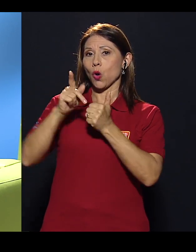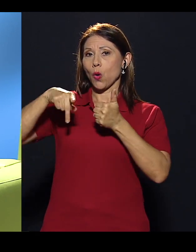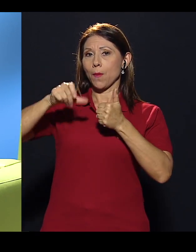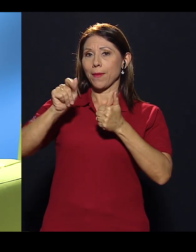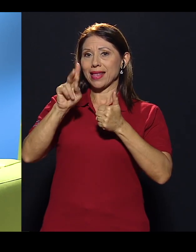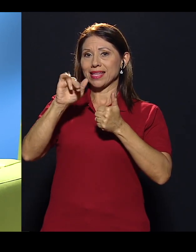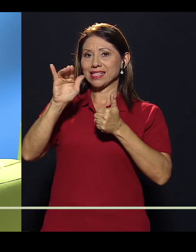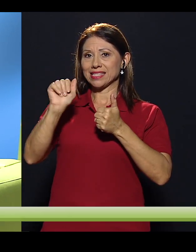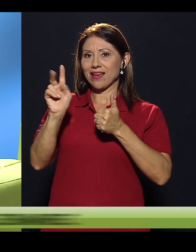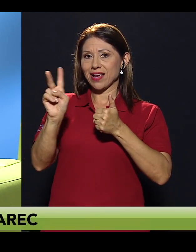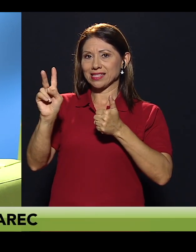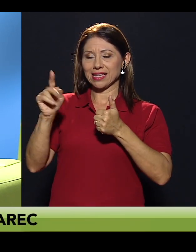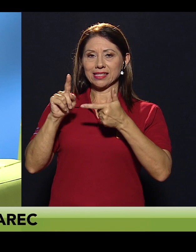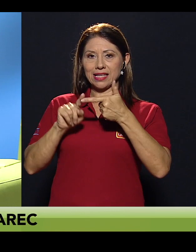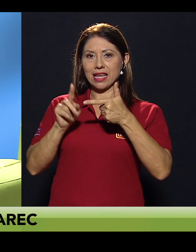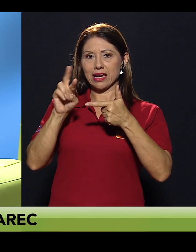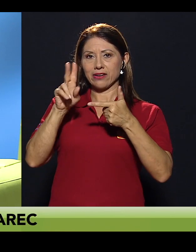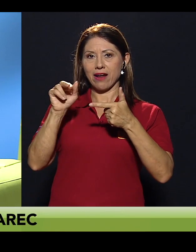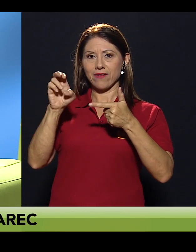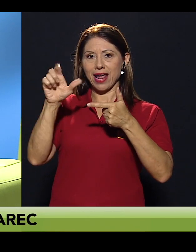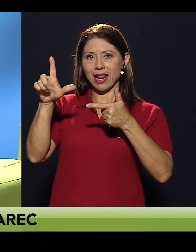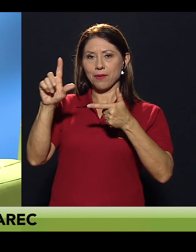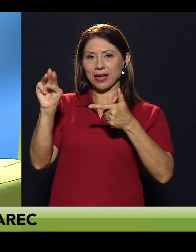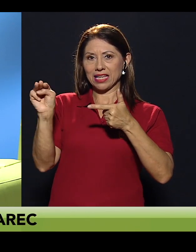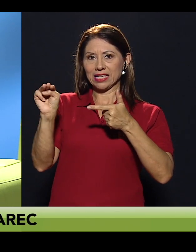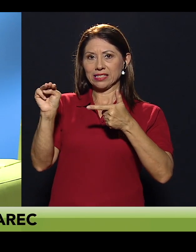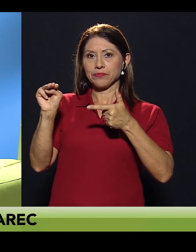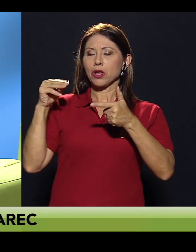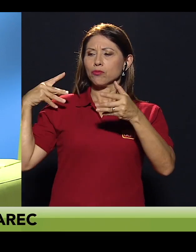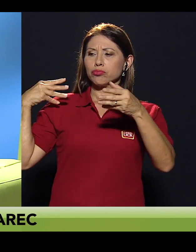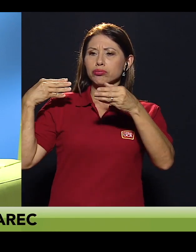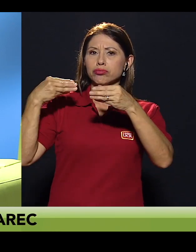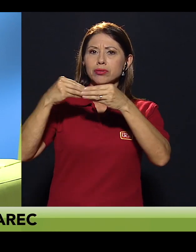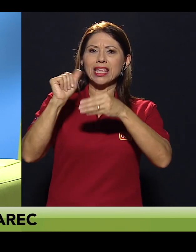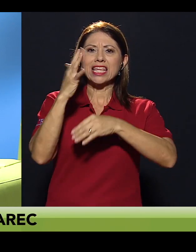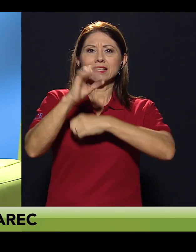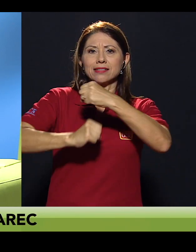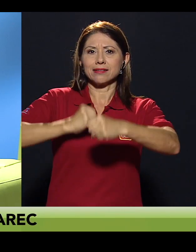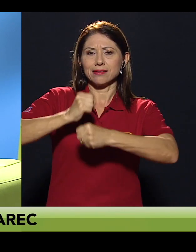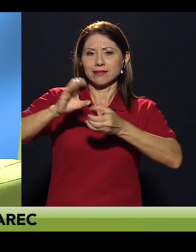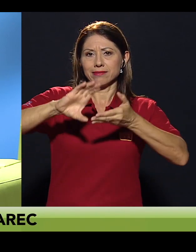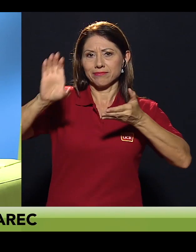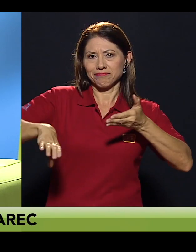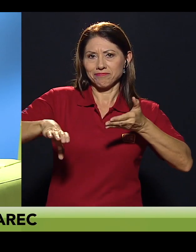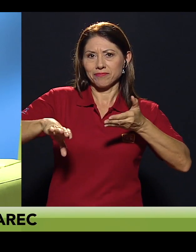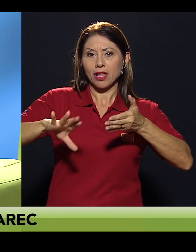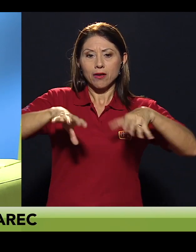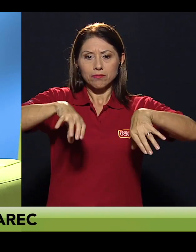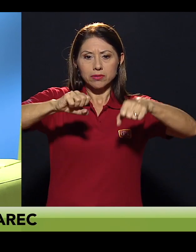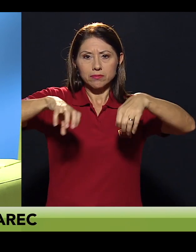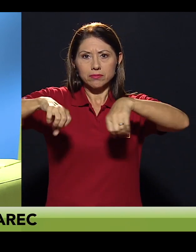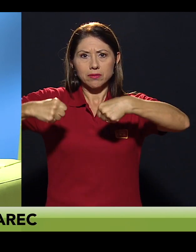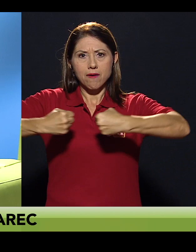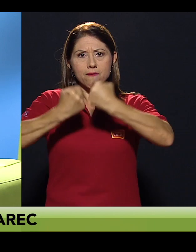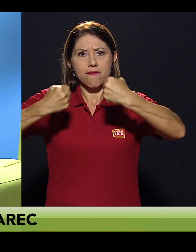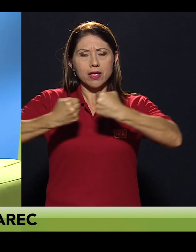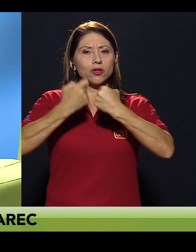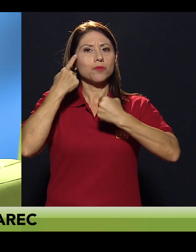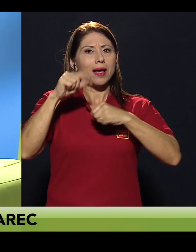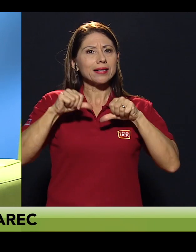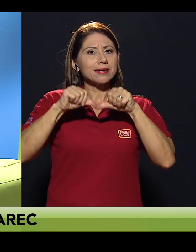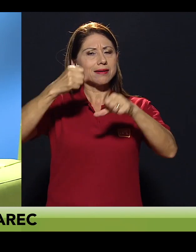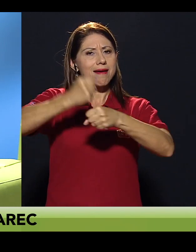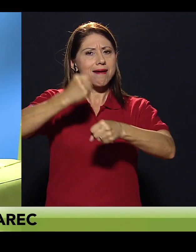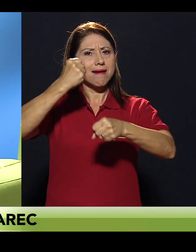con Patricia Vázquez y Rafael Martínez sobre los 15 años del CENAREC y los retos que asume esta institución para seguir aportando a